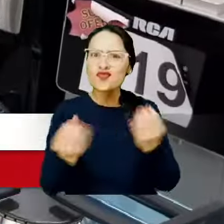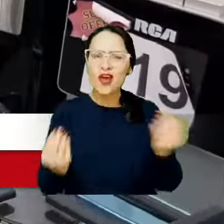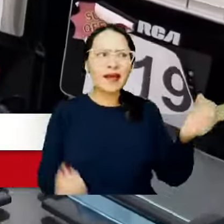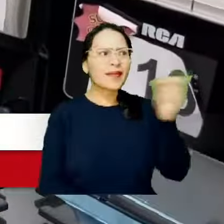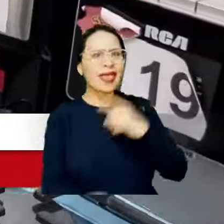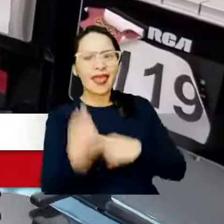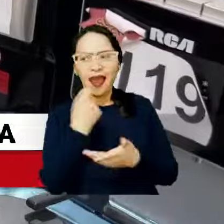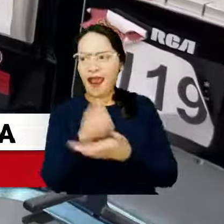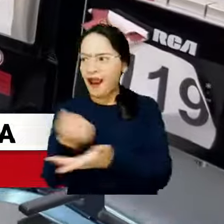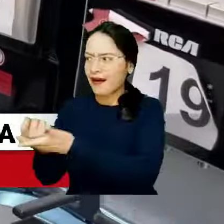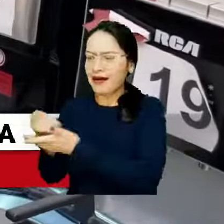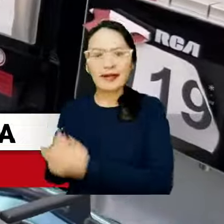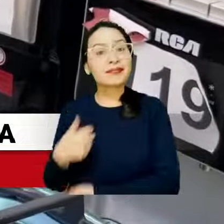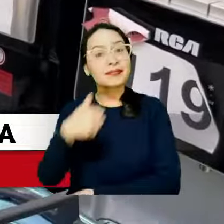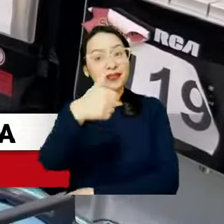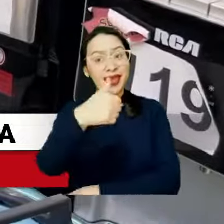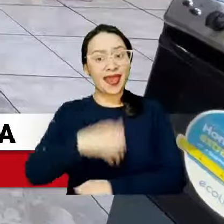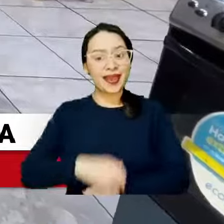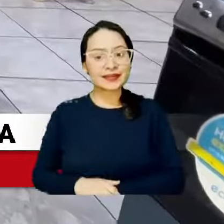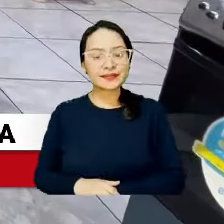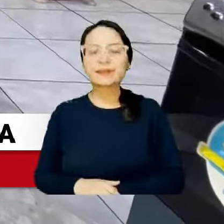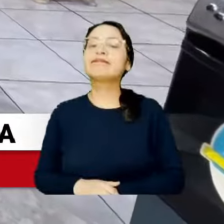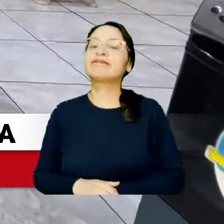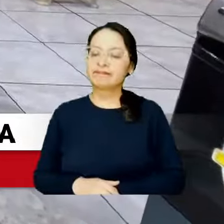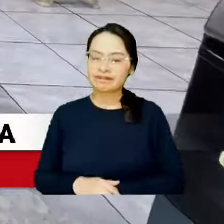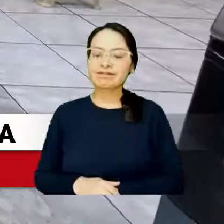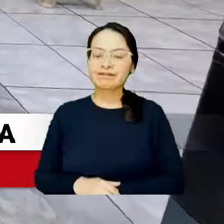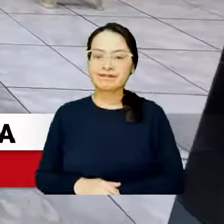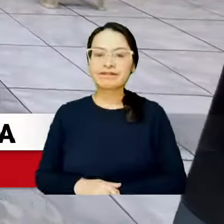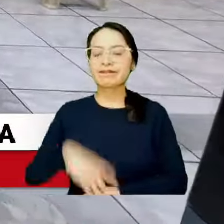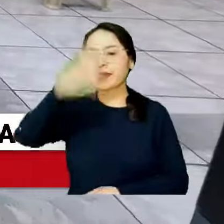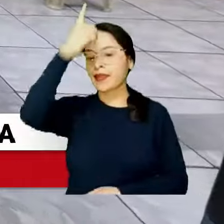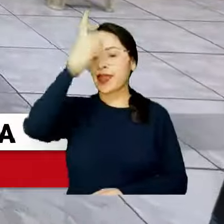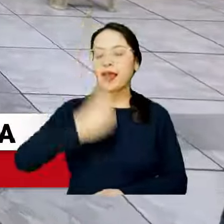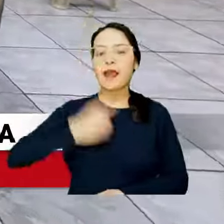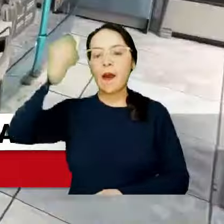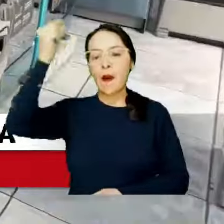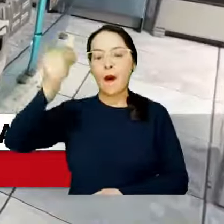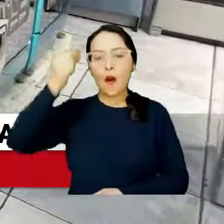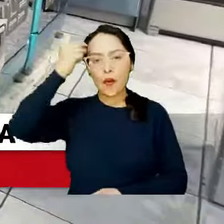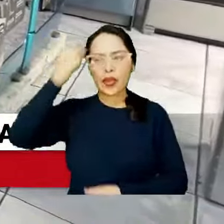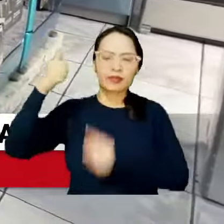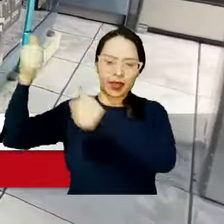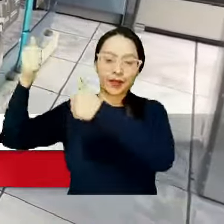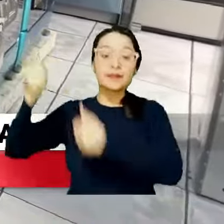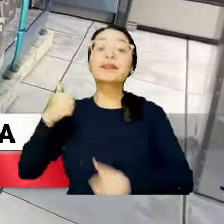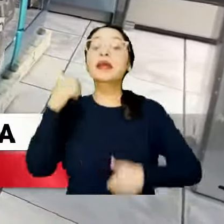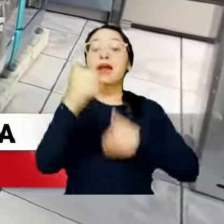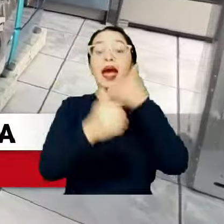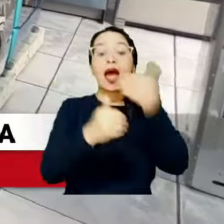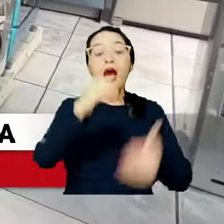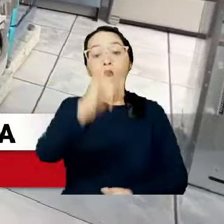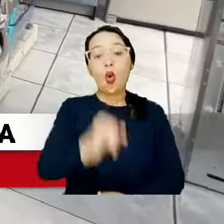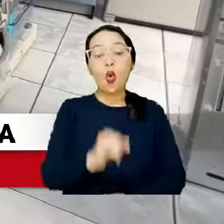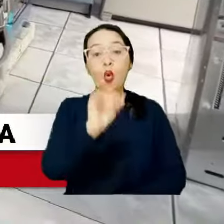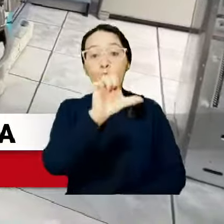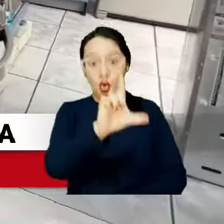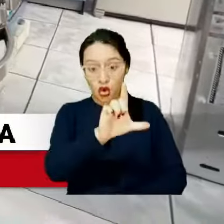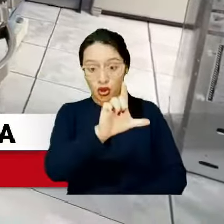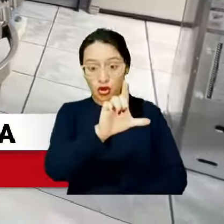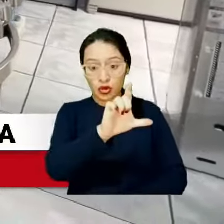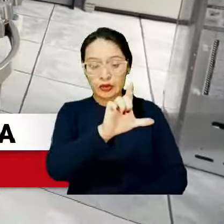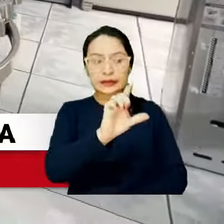Confiado en que la medida será momentánea. A partir de julio próximo, según las ventas, prevé asumir el 50%